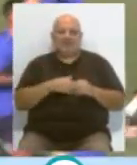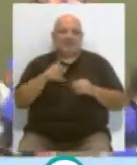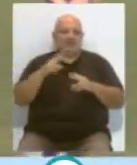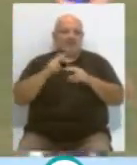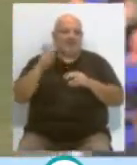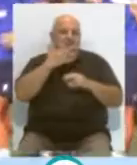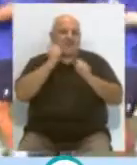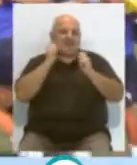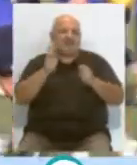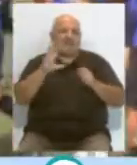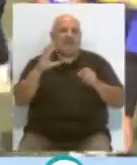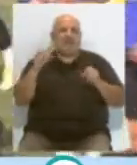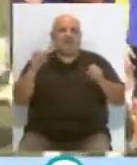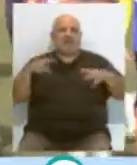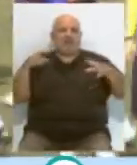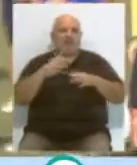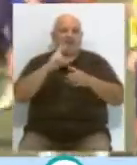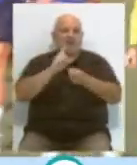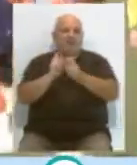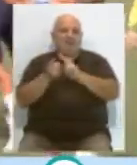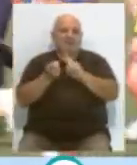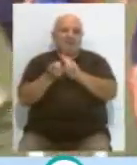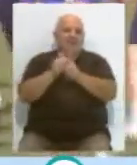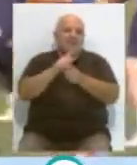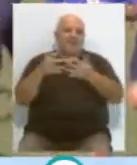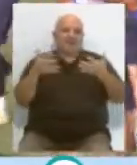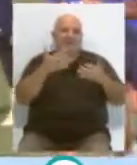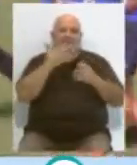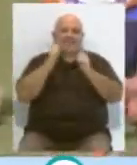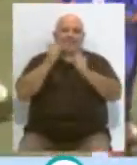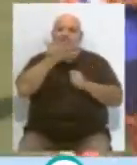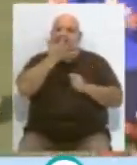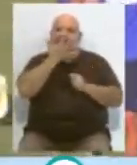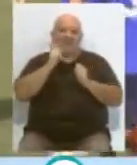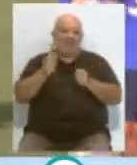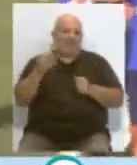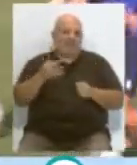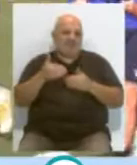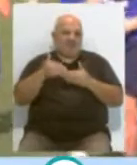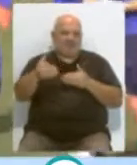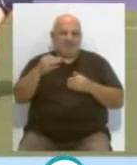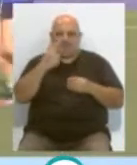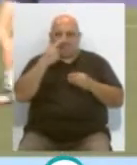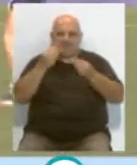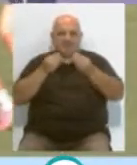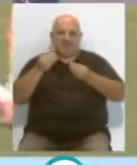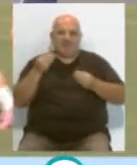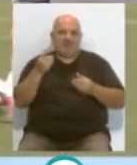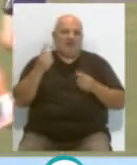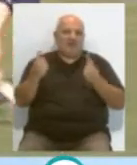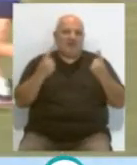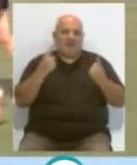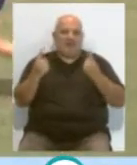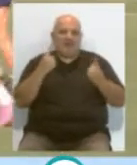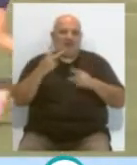Meni, que parecía mágico, pero con las letras cambian. Yo creo que habrá que buscarle algún apodo, le buscarán rápidamente, porque de momento tanto uno como